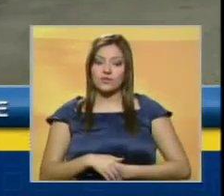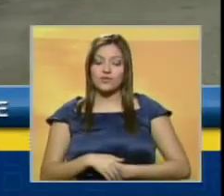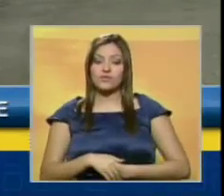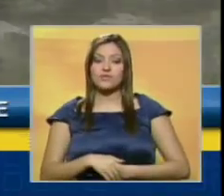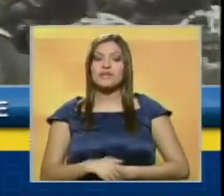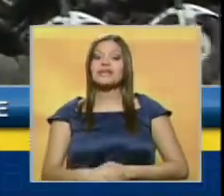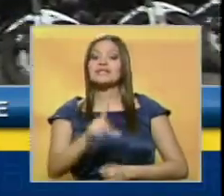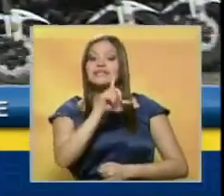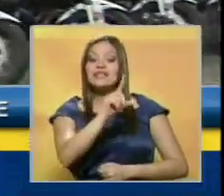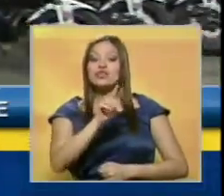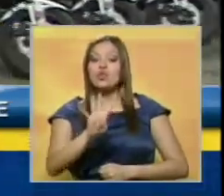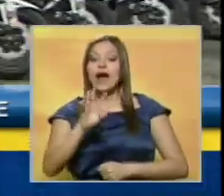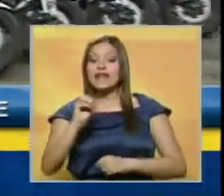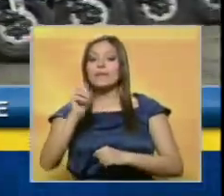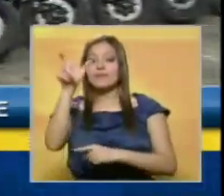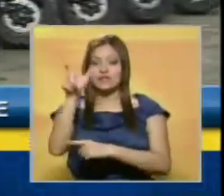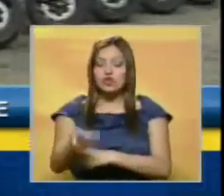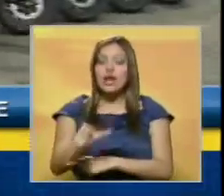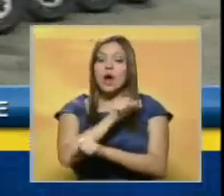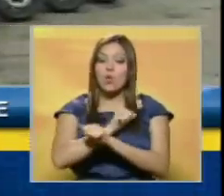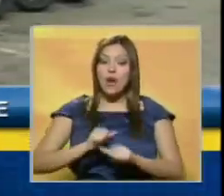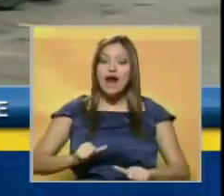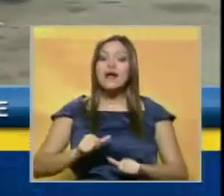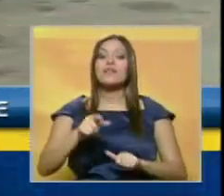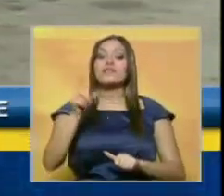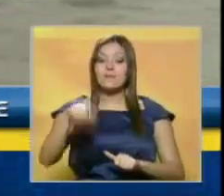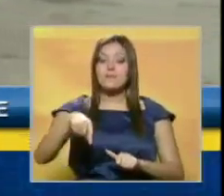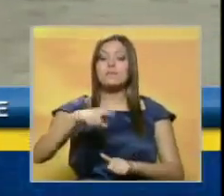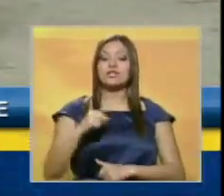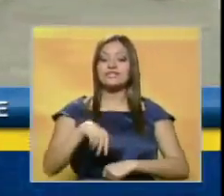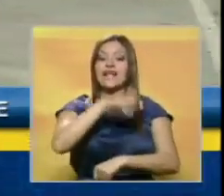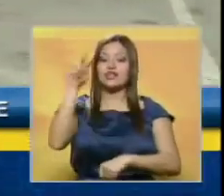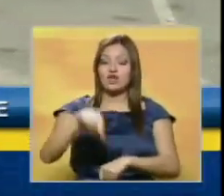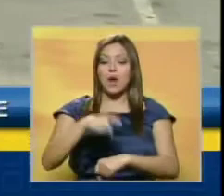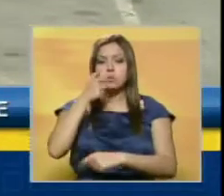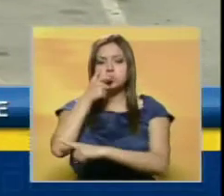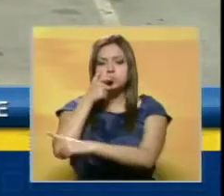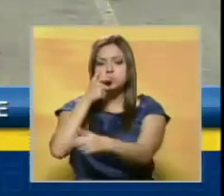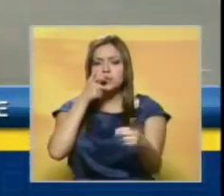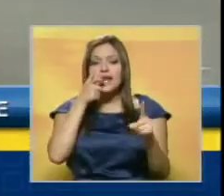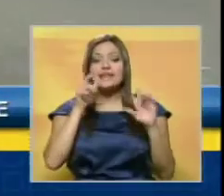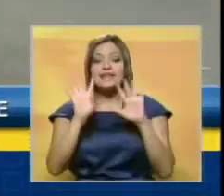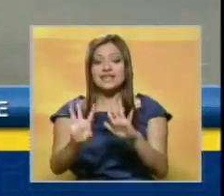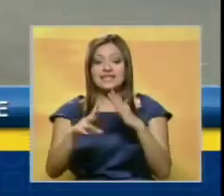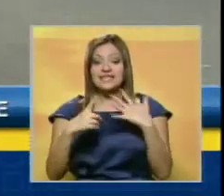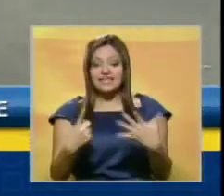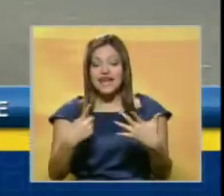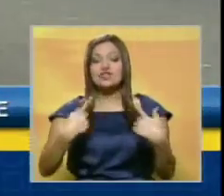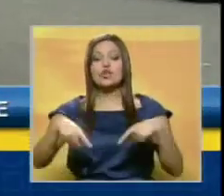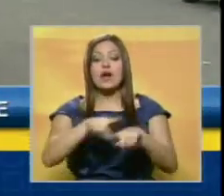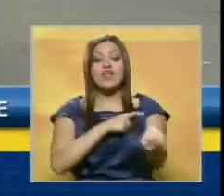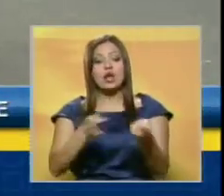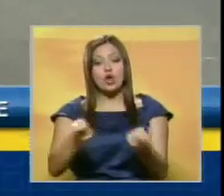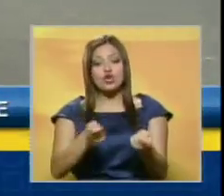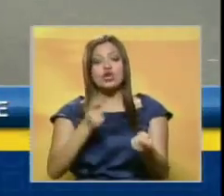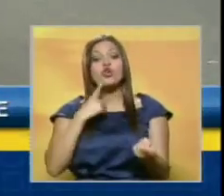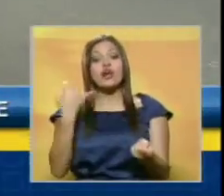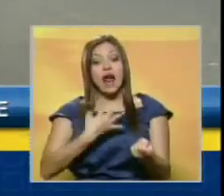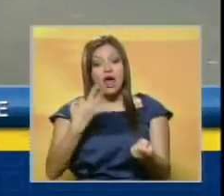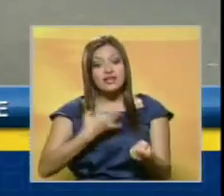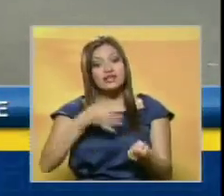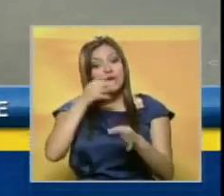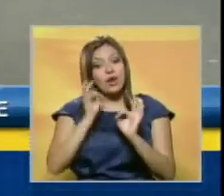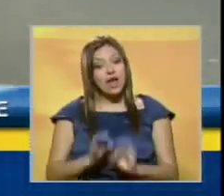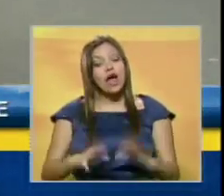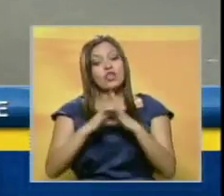Más de 140 funcionarios de la Guardia y de la Policía Nacional estarán desplegados en 16 puntos de control para garantizar la